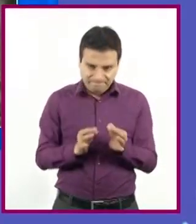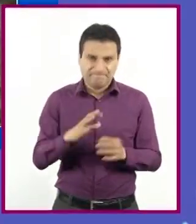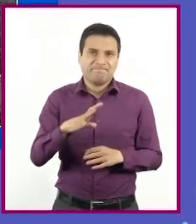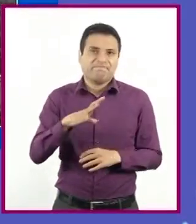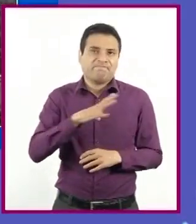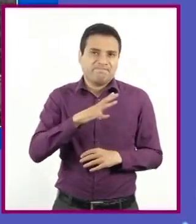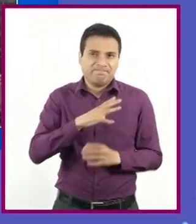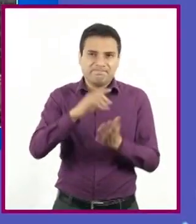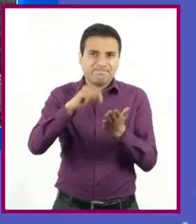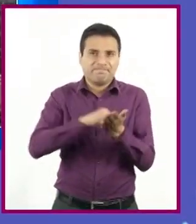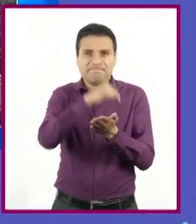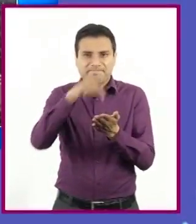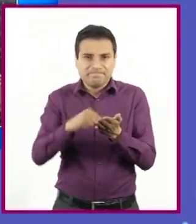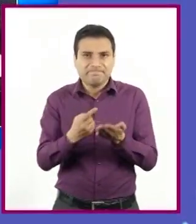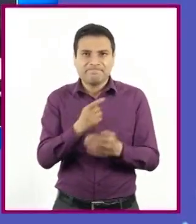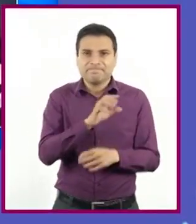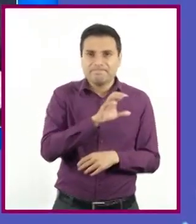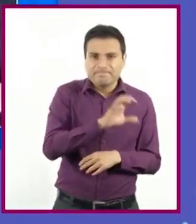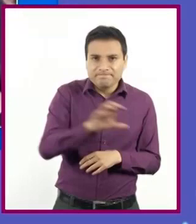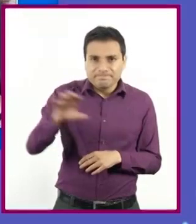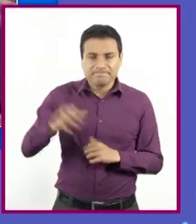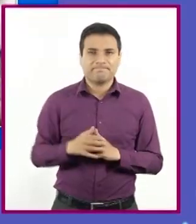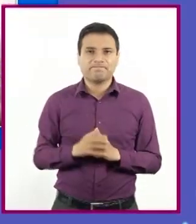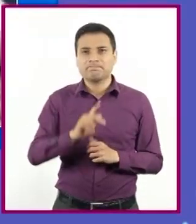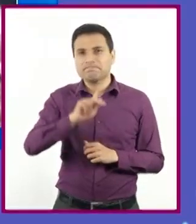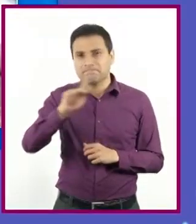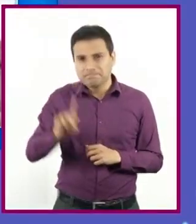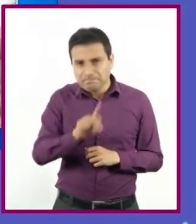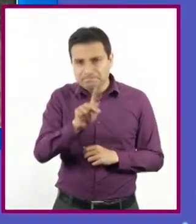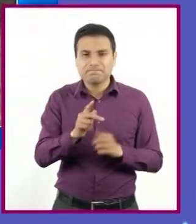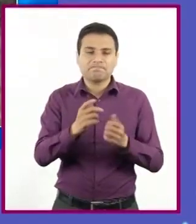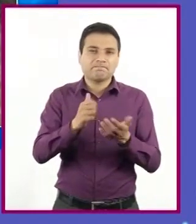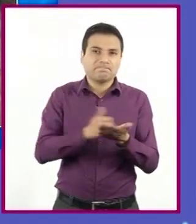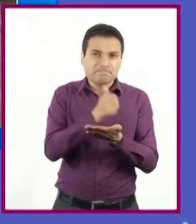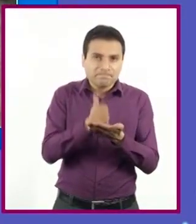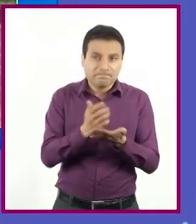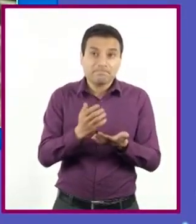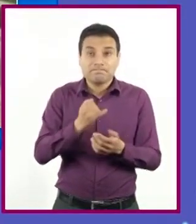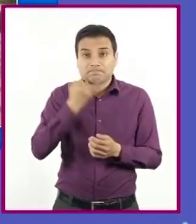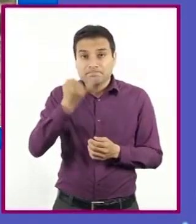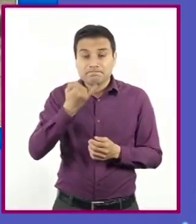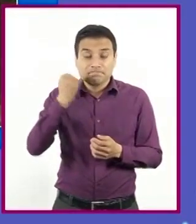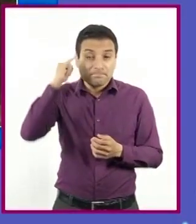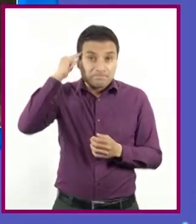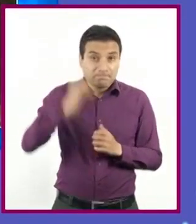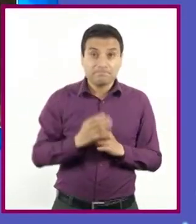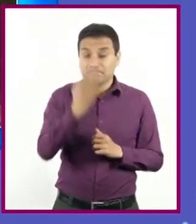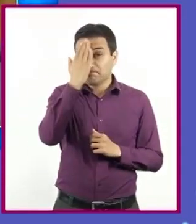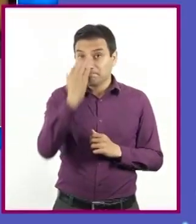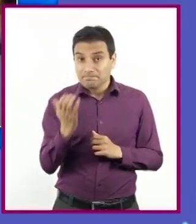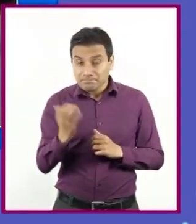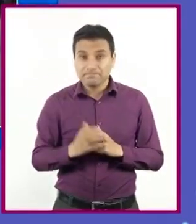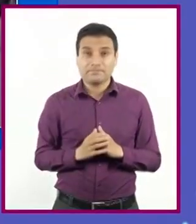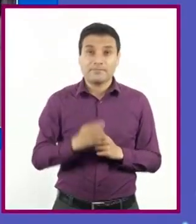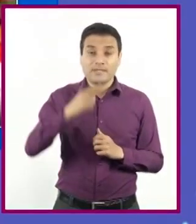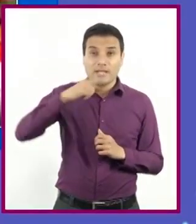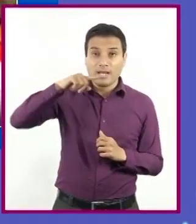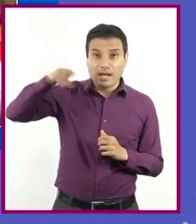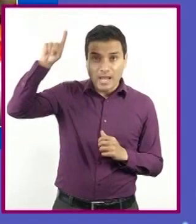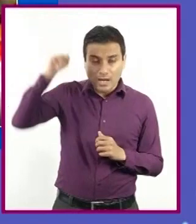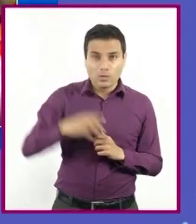un barrio o una ciudad. Herederas de una cultura indígena, sea maya, náhuatl, paypay,